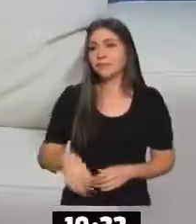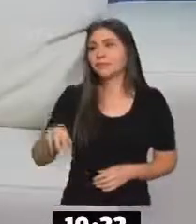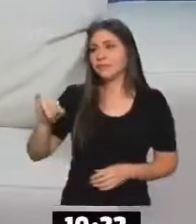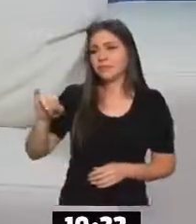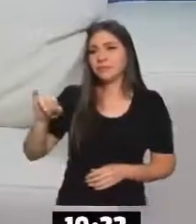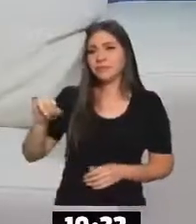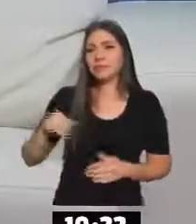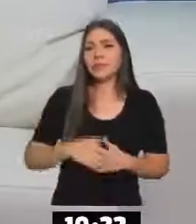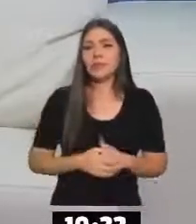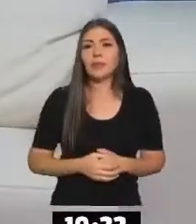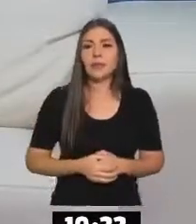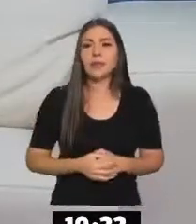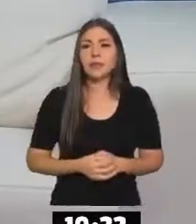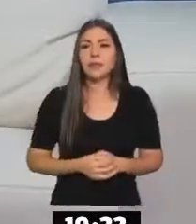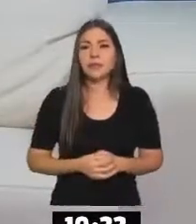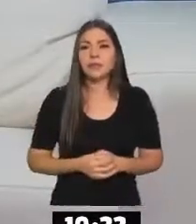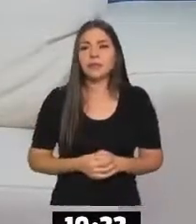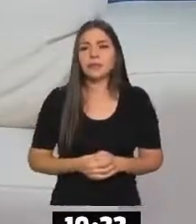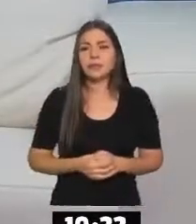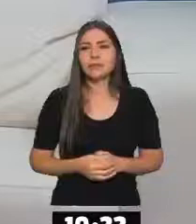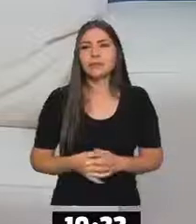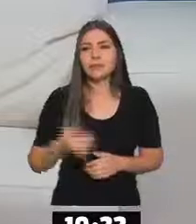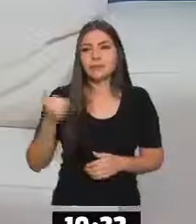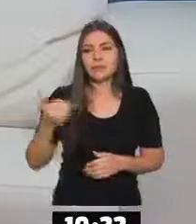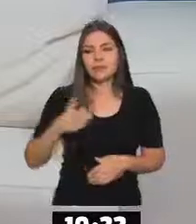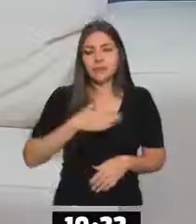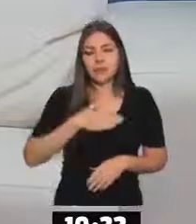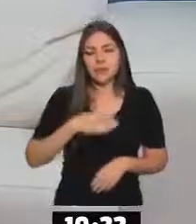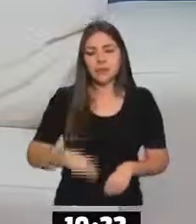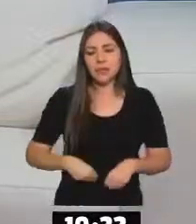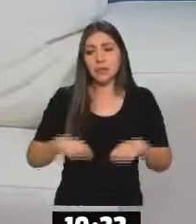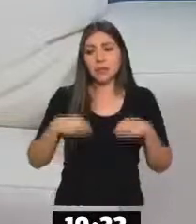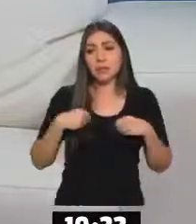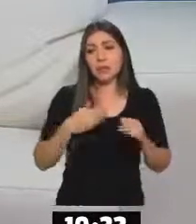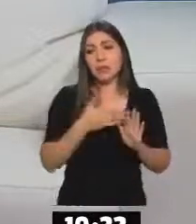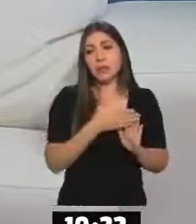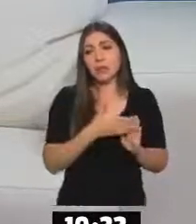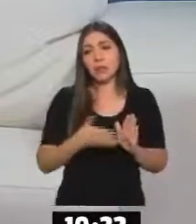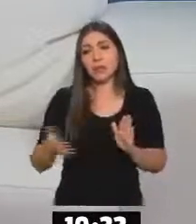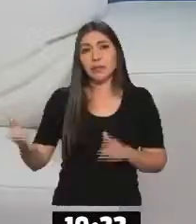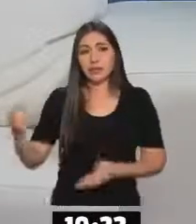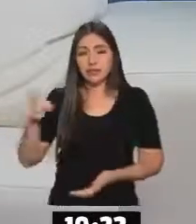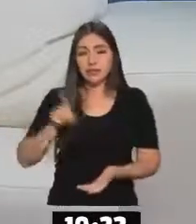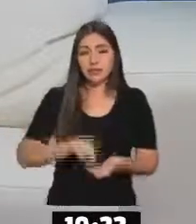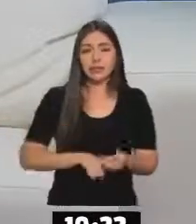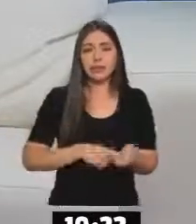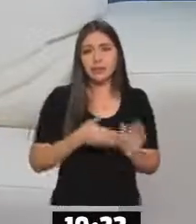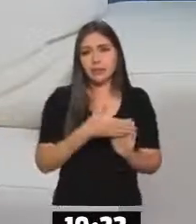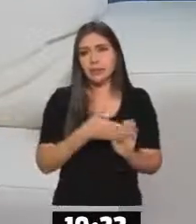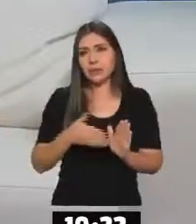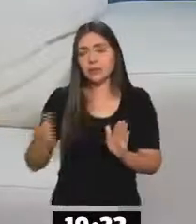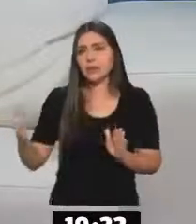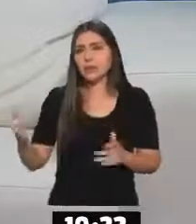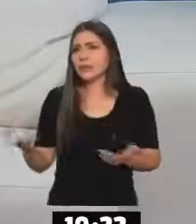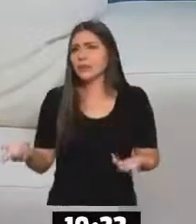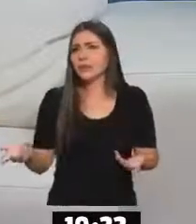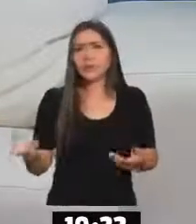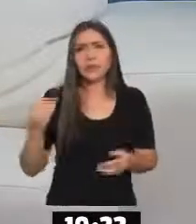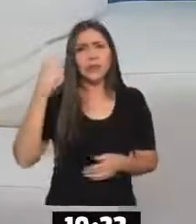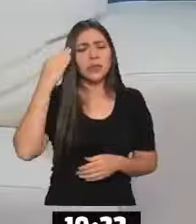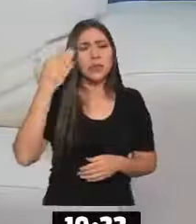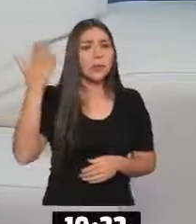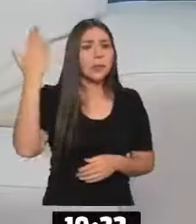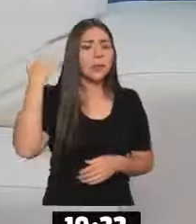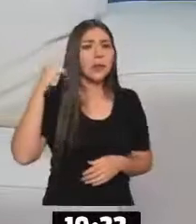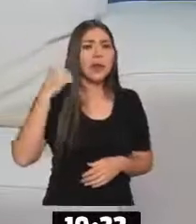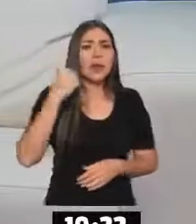que dentro de todo esto, pues a lo largo de mi vida me tocó precisamente ya muchos años